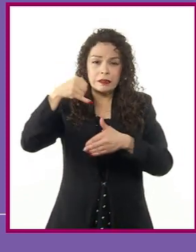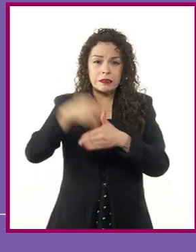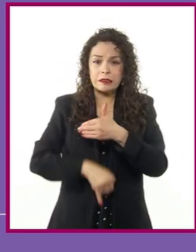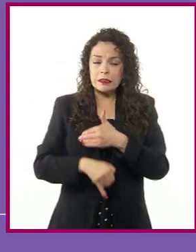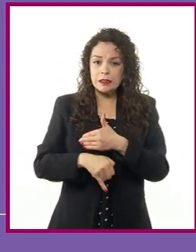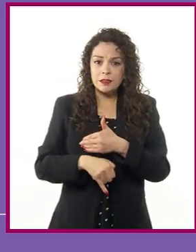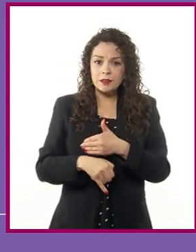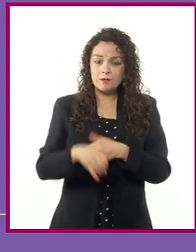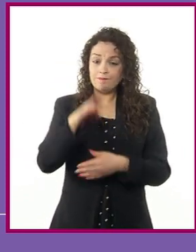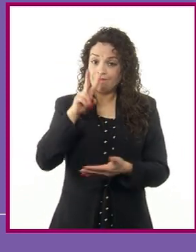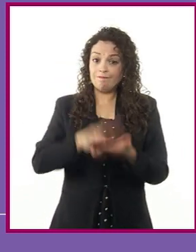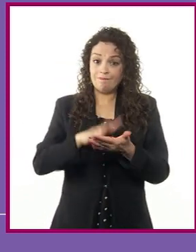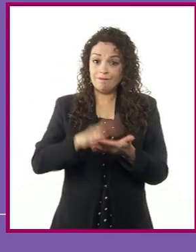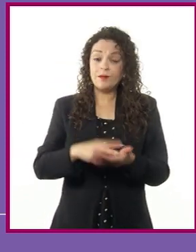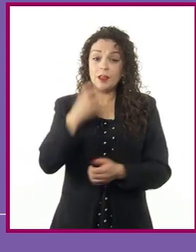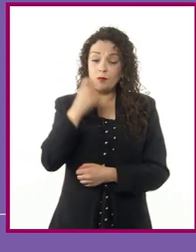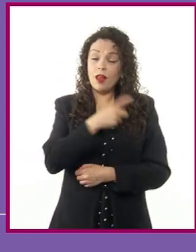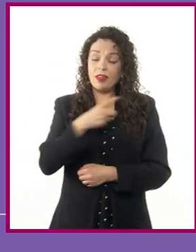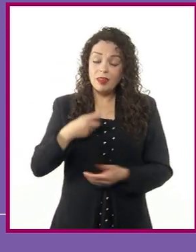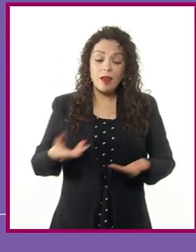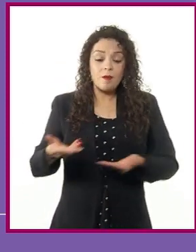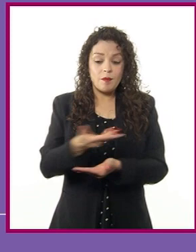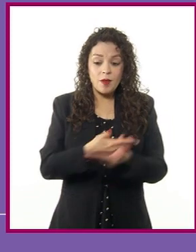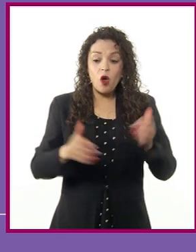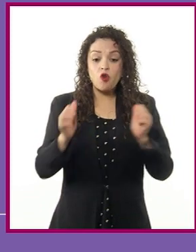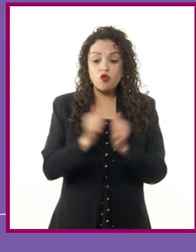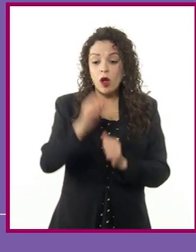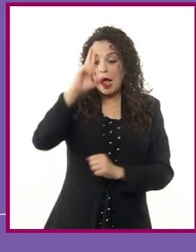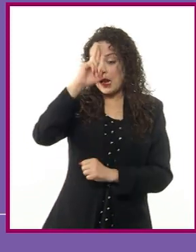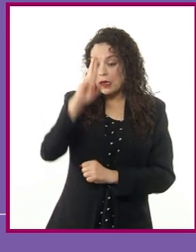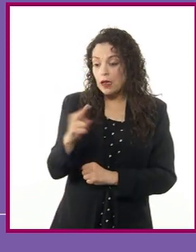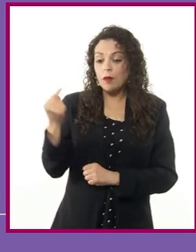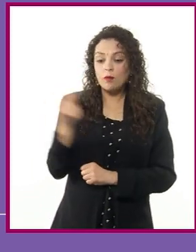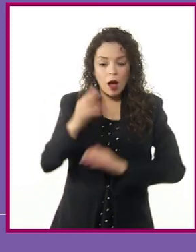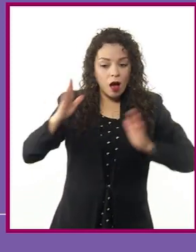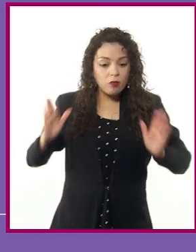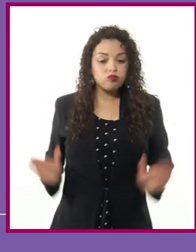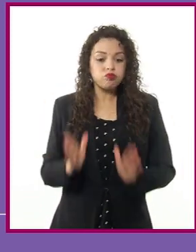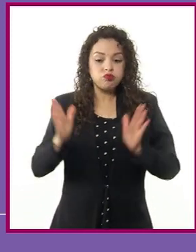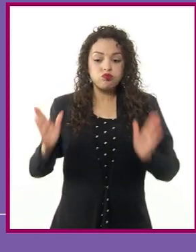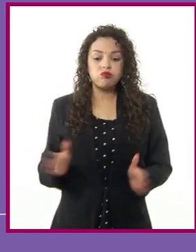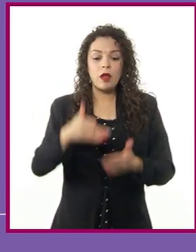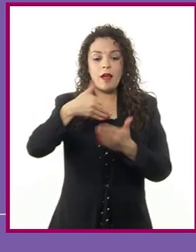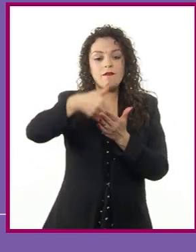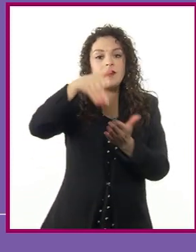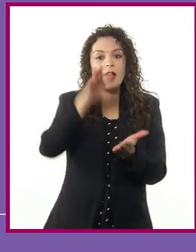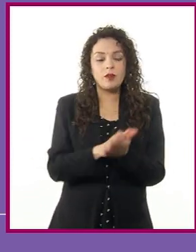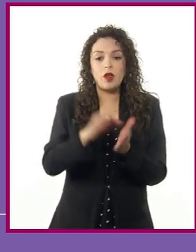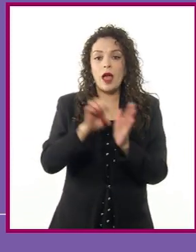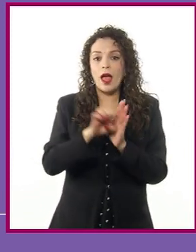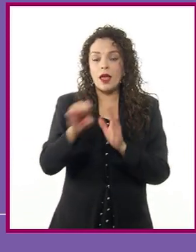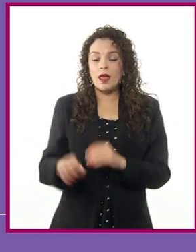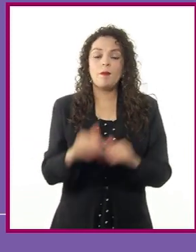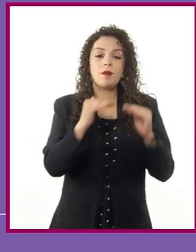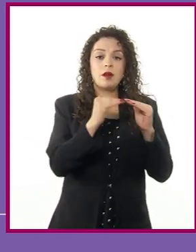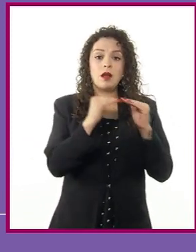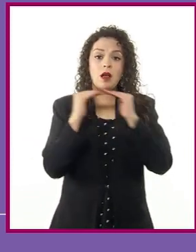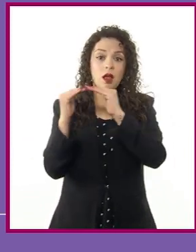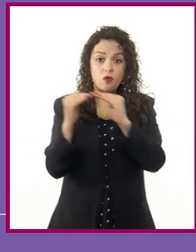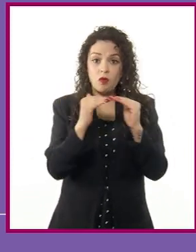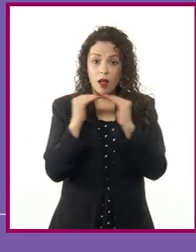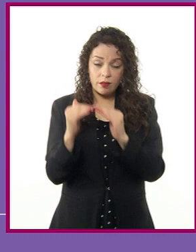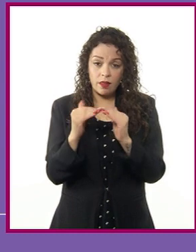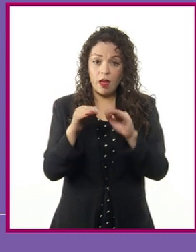necesario que convivamos con respeto y sigamos fomentando los valores como la igualdad, la equidad y